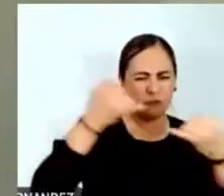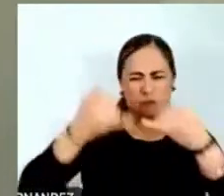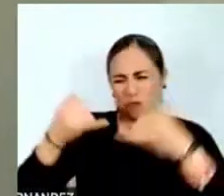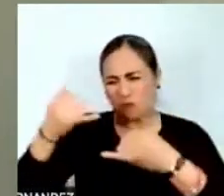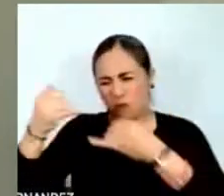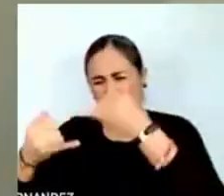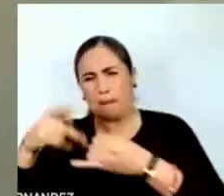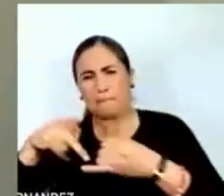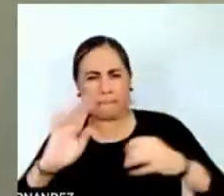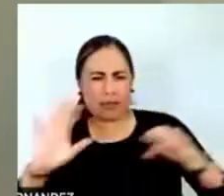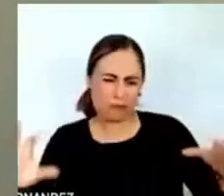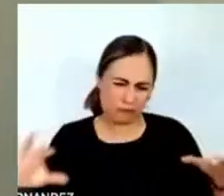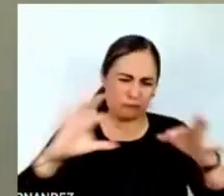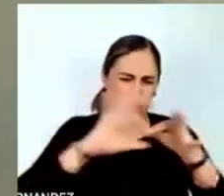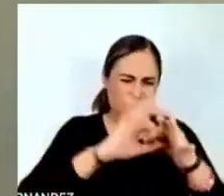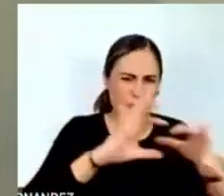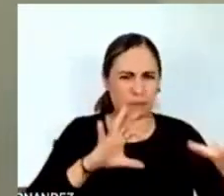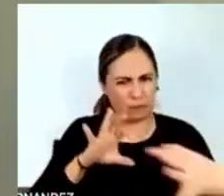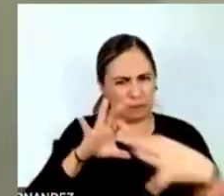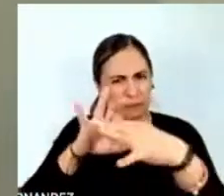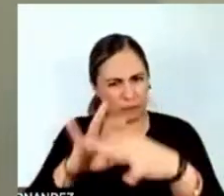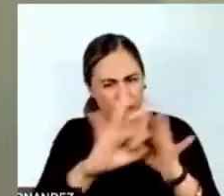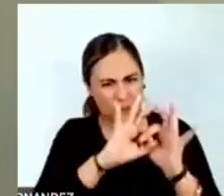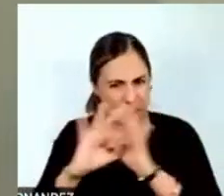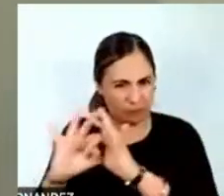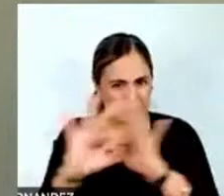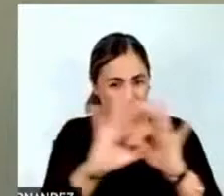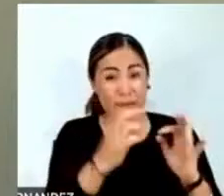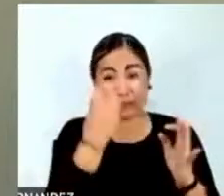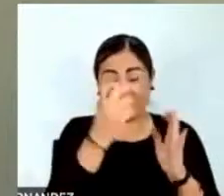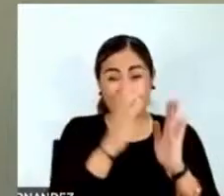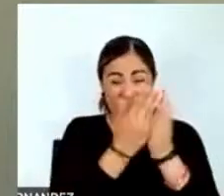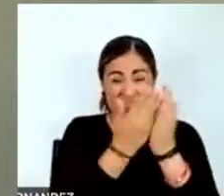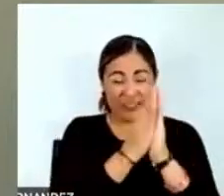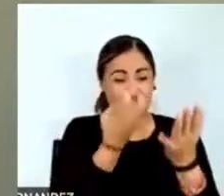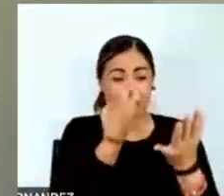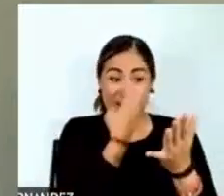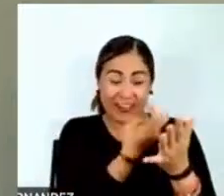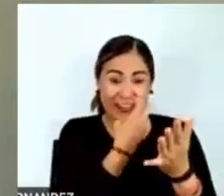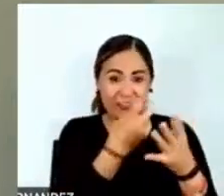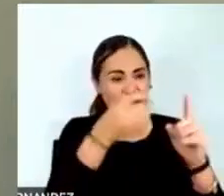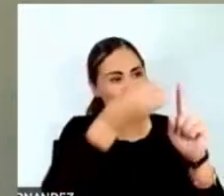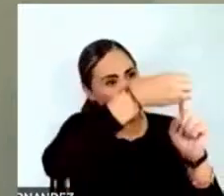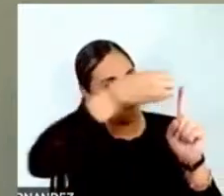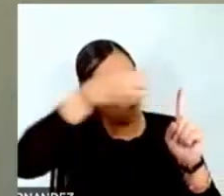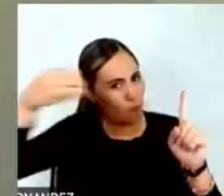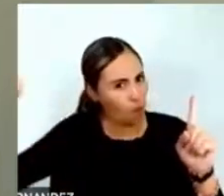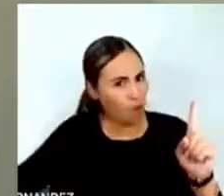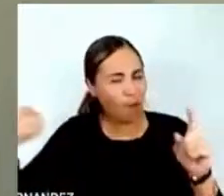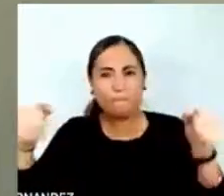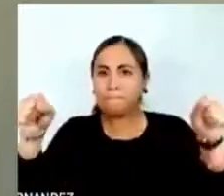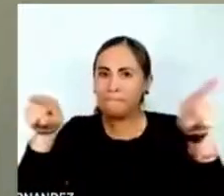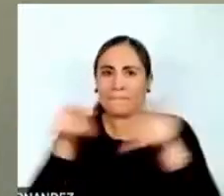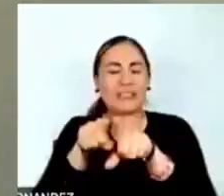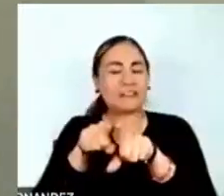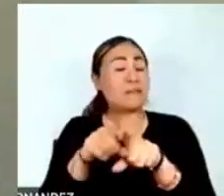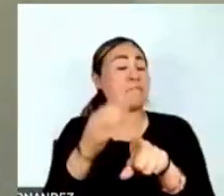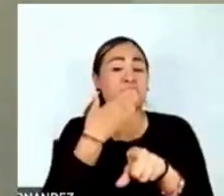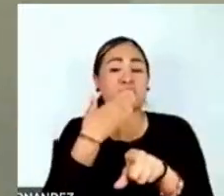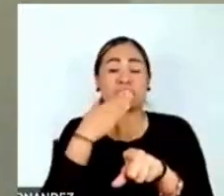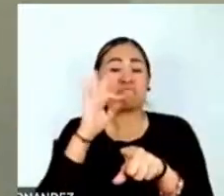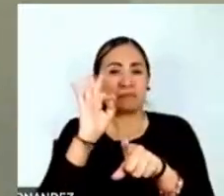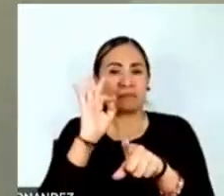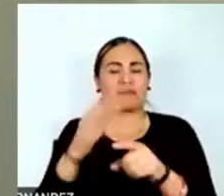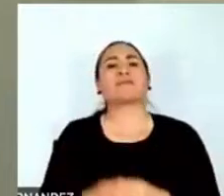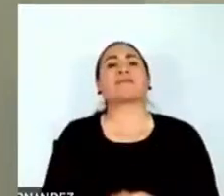insisto, esa es la utilidad del cuadernillo, de desarrollar una línea jurisprudencial tan completa. Entonces, si seguimos un poco el orden establecido en el